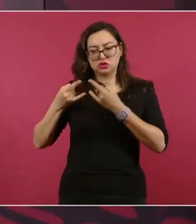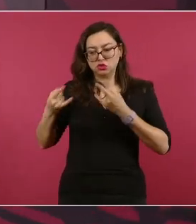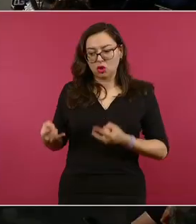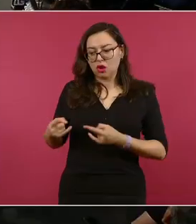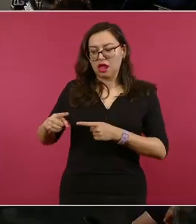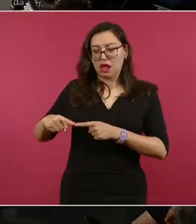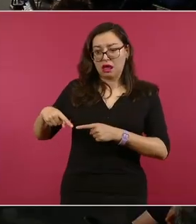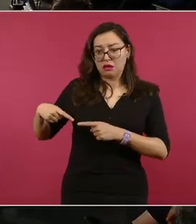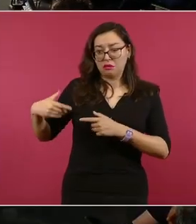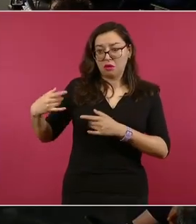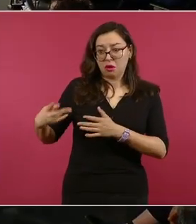habría que